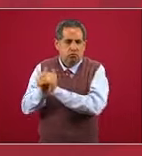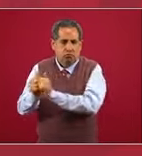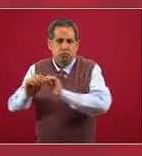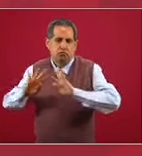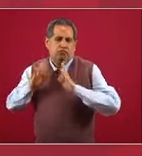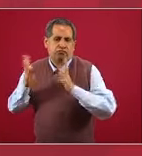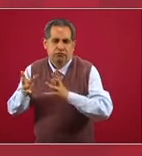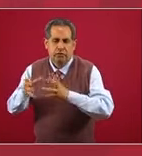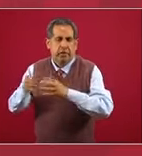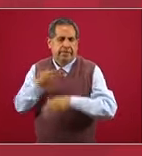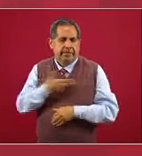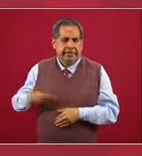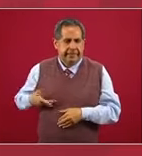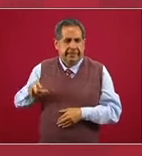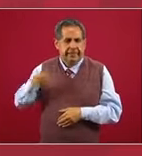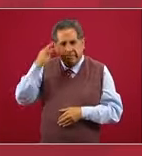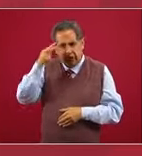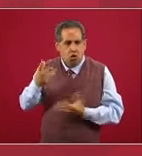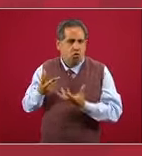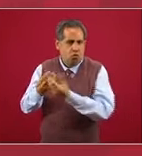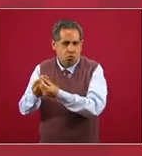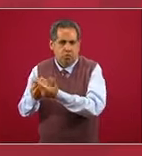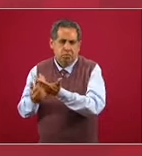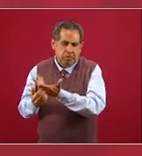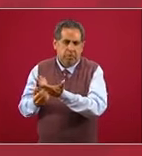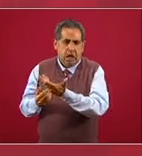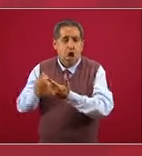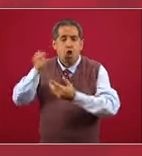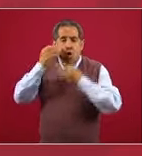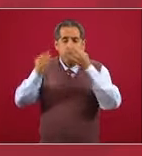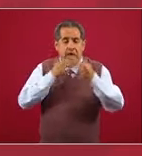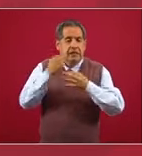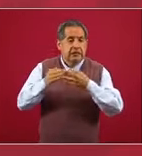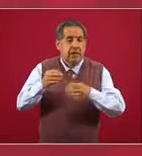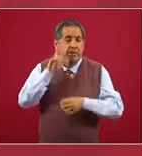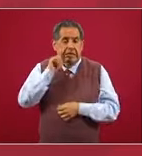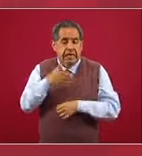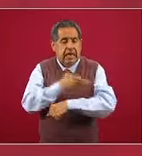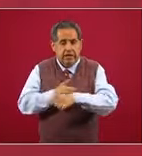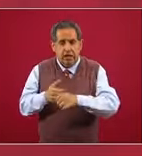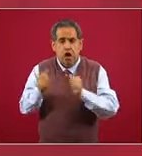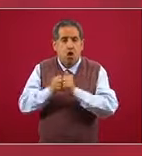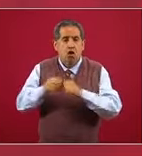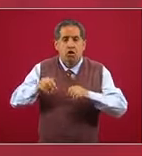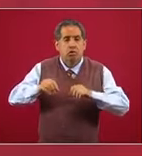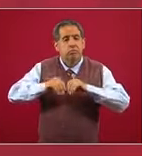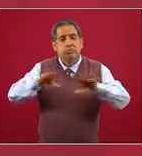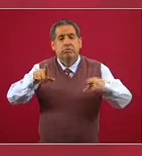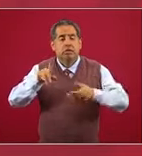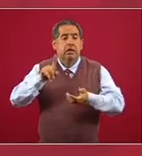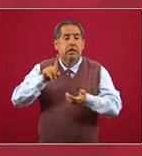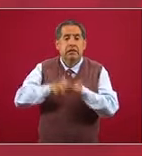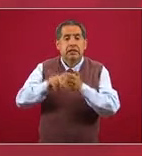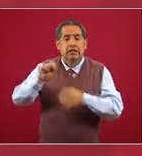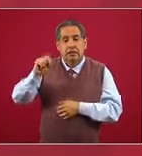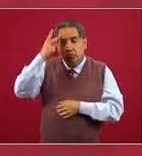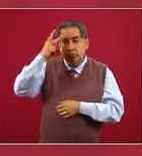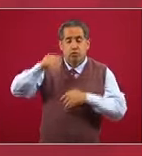del gabinete al señor presidente de la República, y la conferencia vespertina del día de mañana se transmitirá desde San Luis